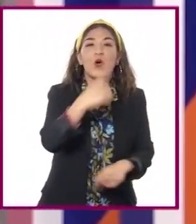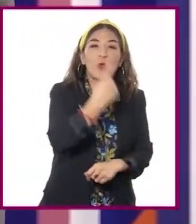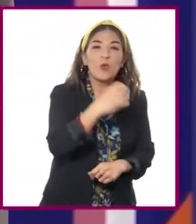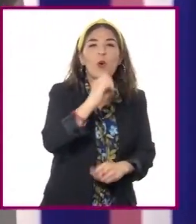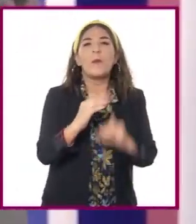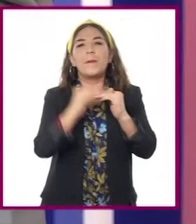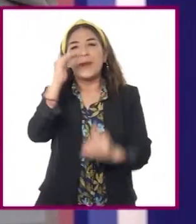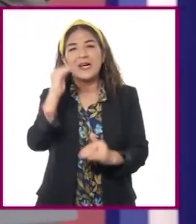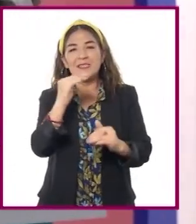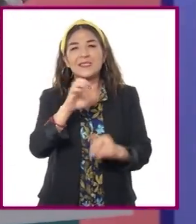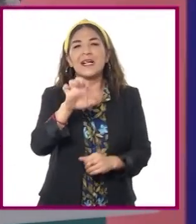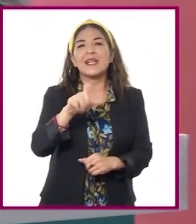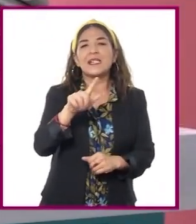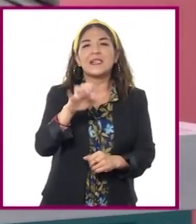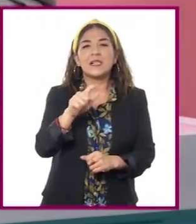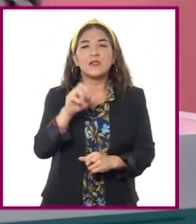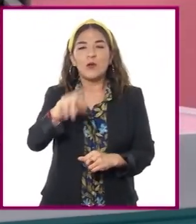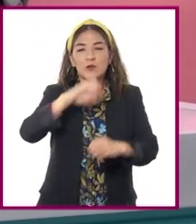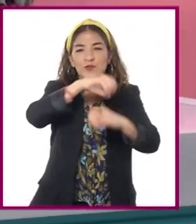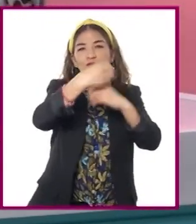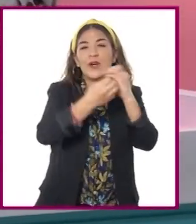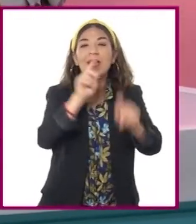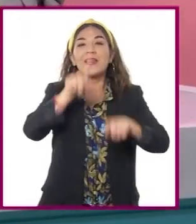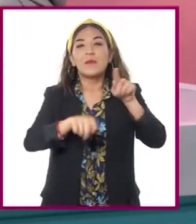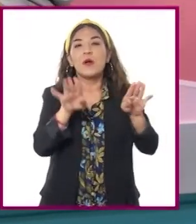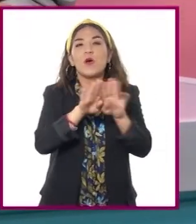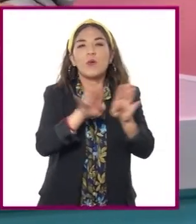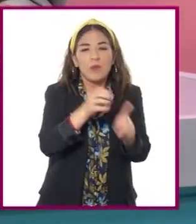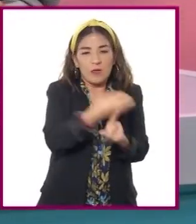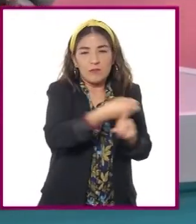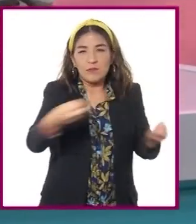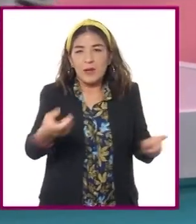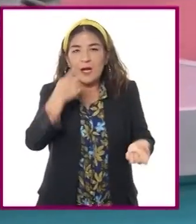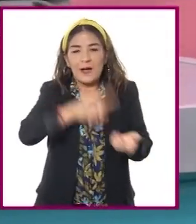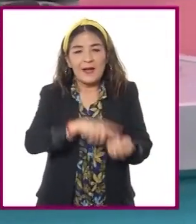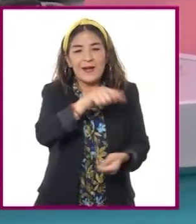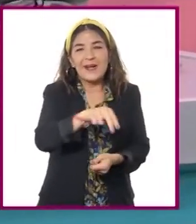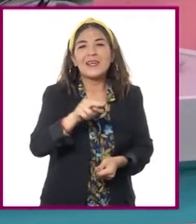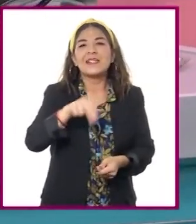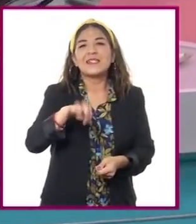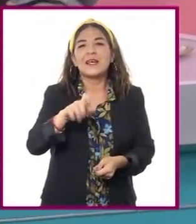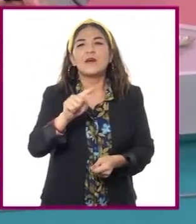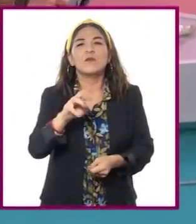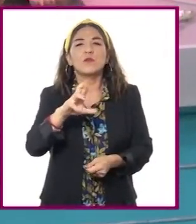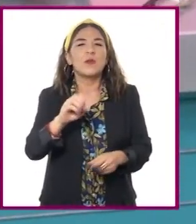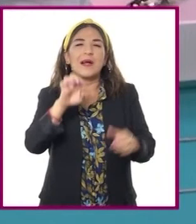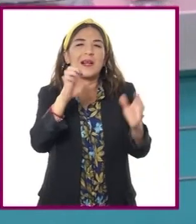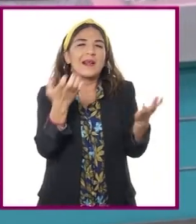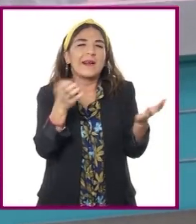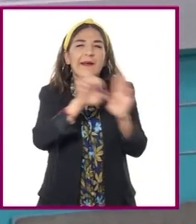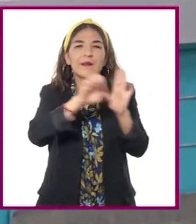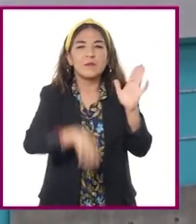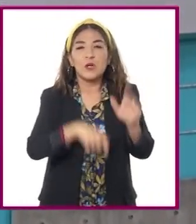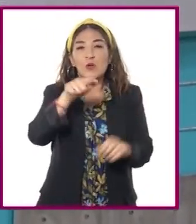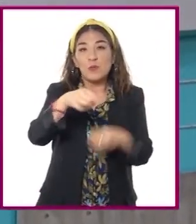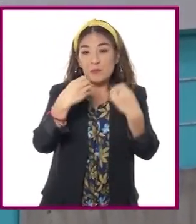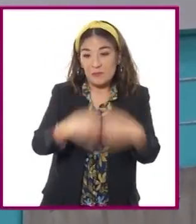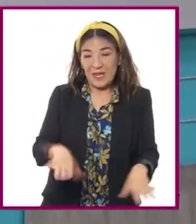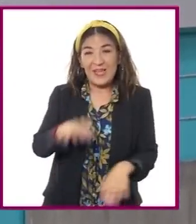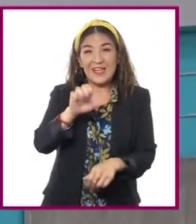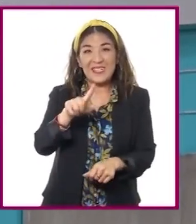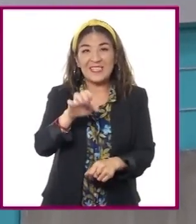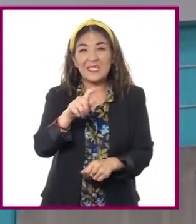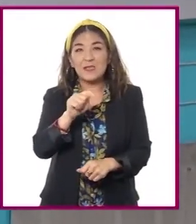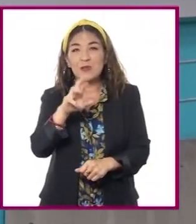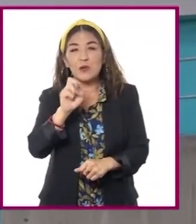electrones, dependiendo de cómo están acomodados los electrones en el átomo neutro. Como al perder electrones los iones